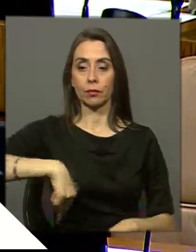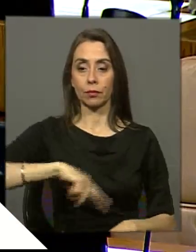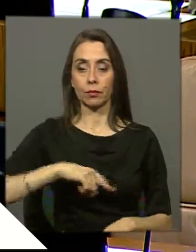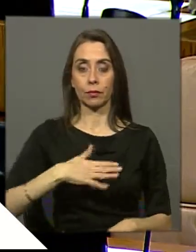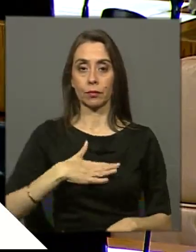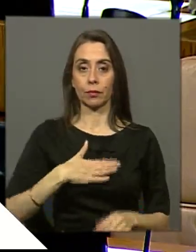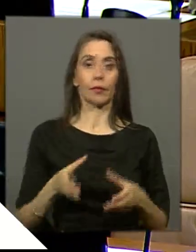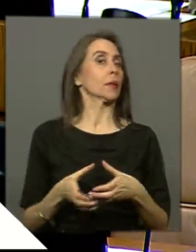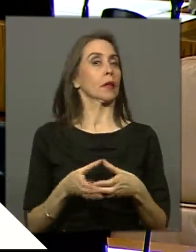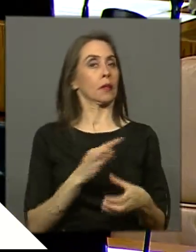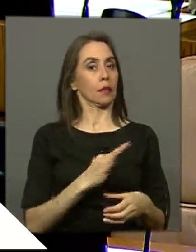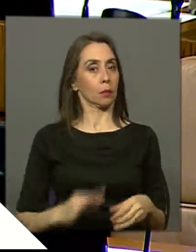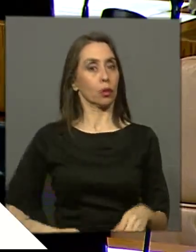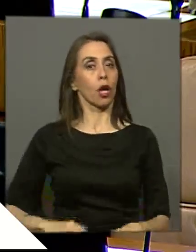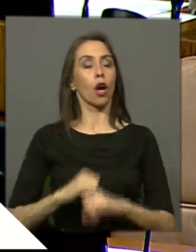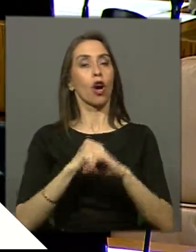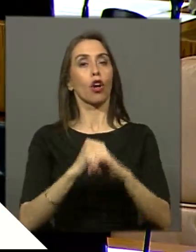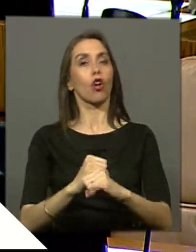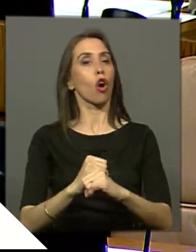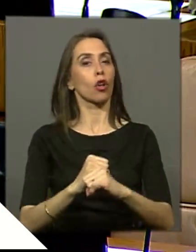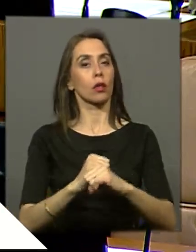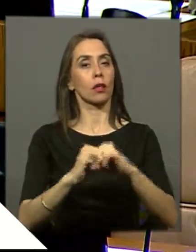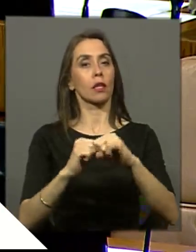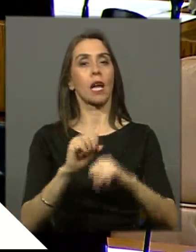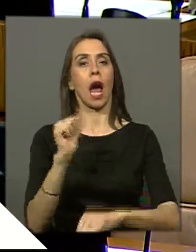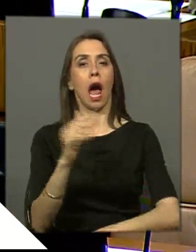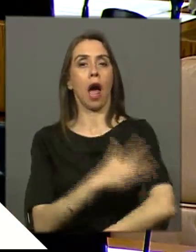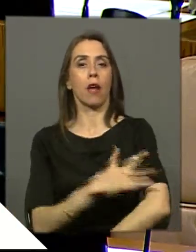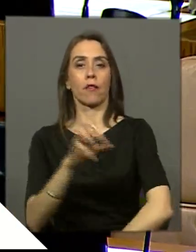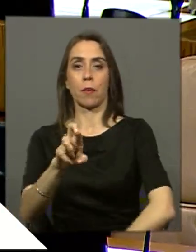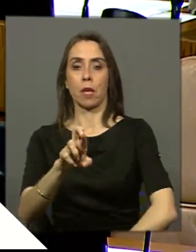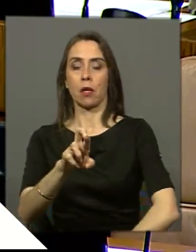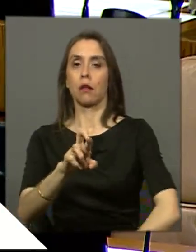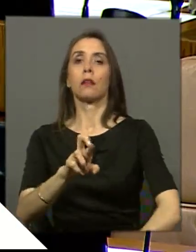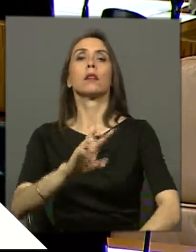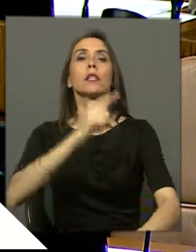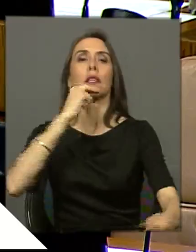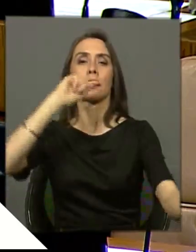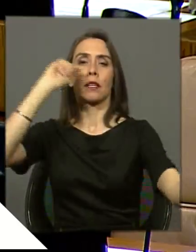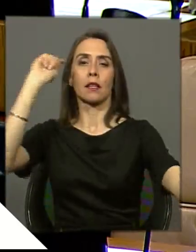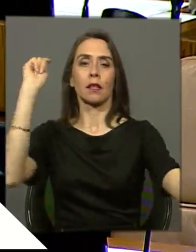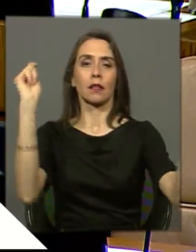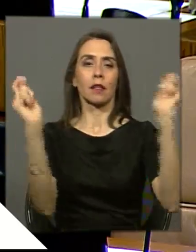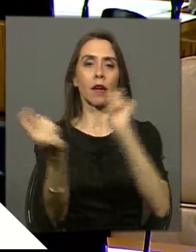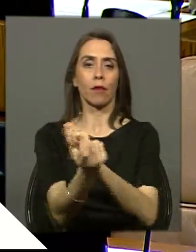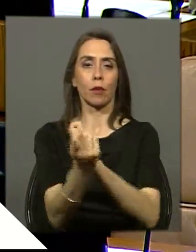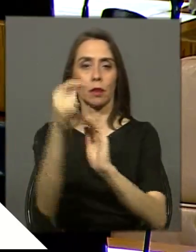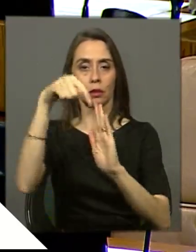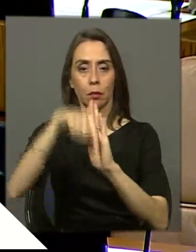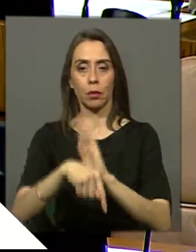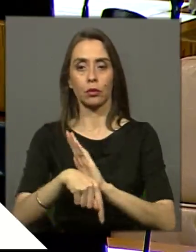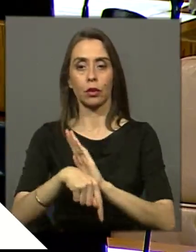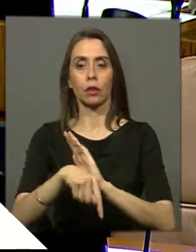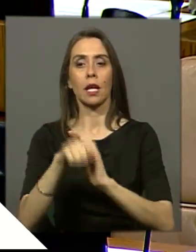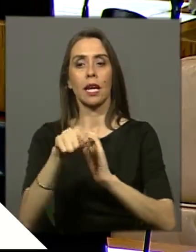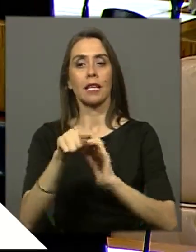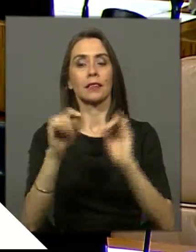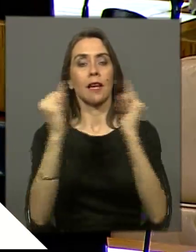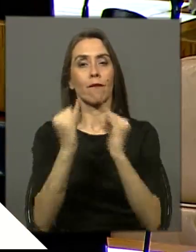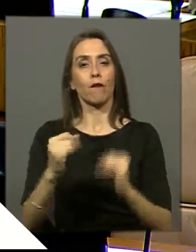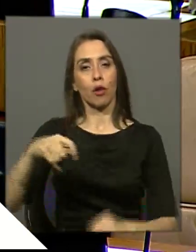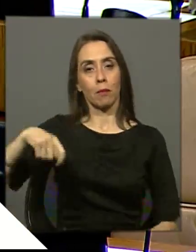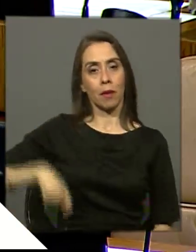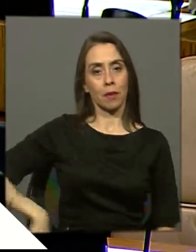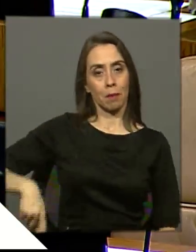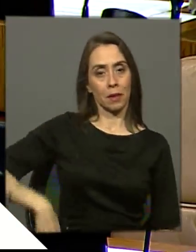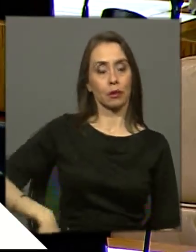completamente contrarios al sistema de AFP y estamos por hacer una transformación profunda al actual sistema de pensiones pero no